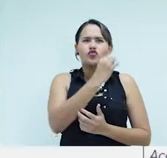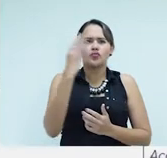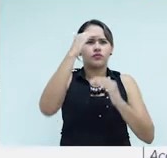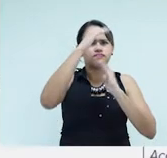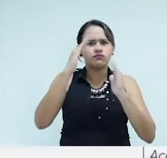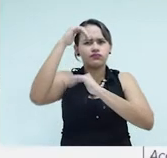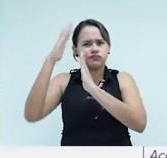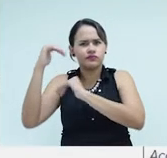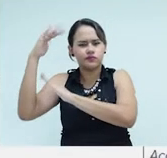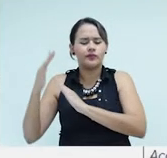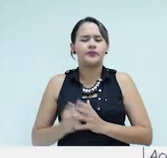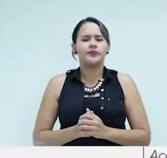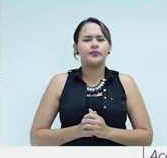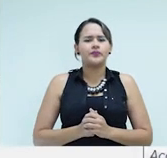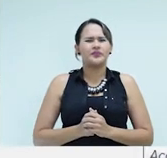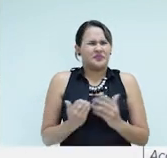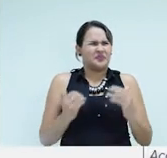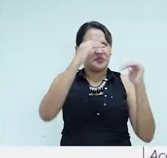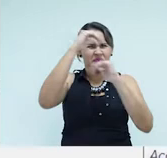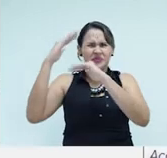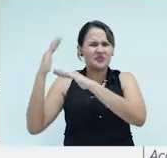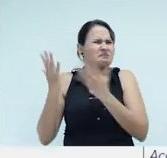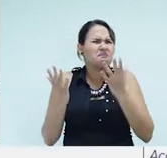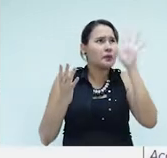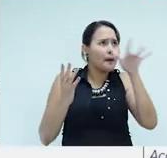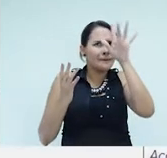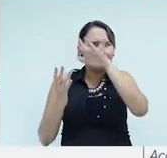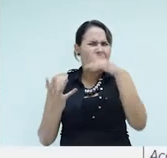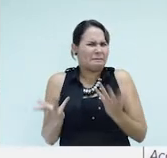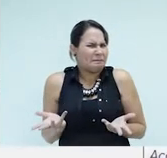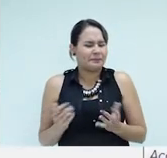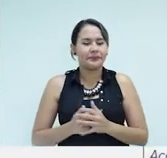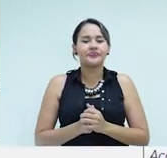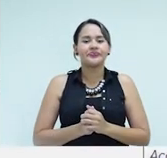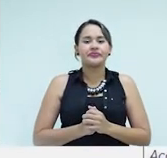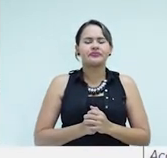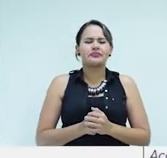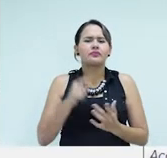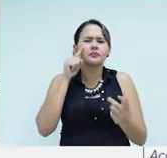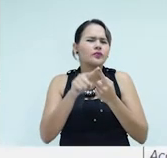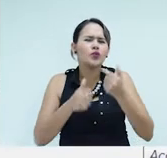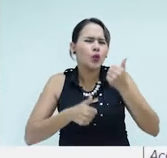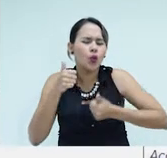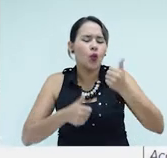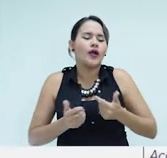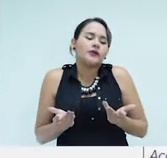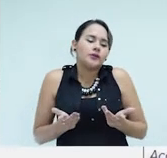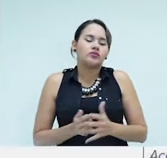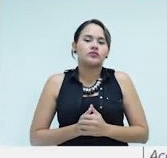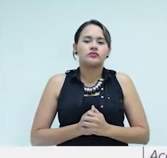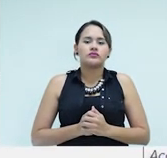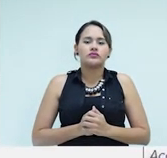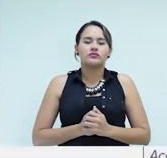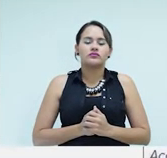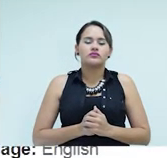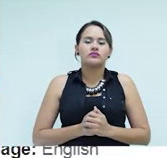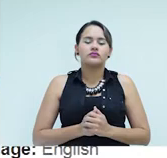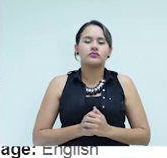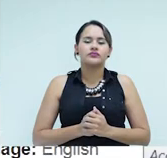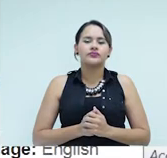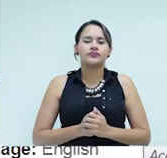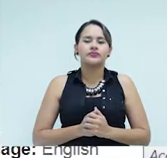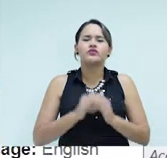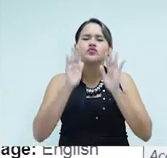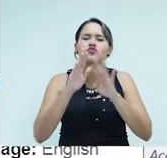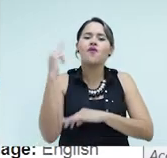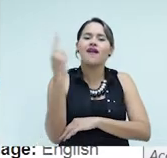profesional donde él nos va a explicar una receta y en esa receta la mayoría va a hacer uso de la